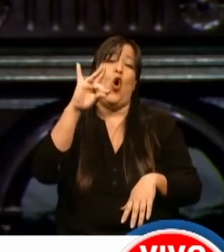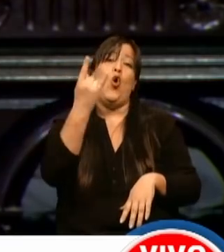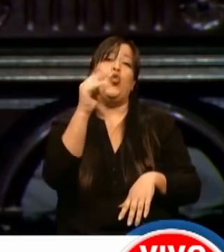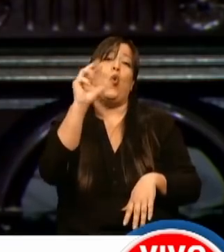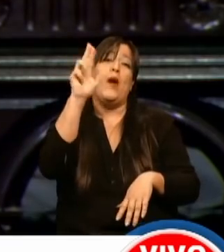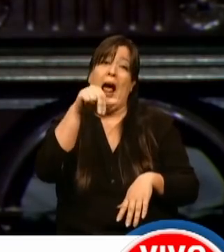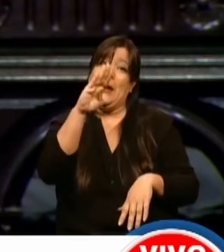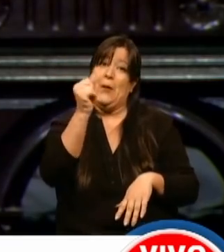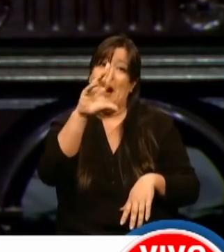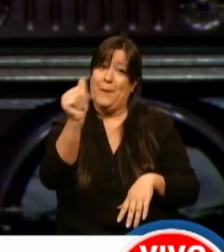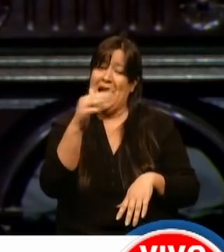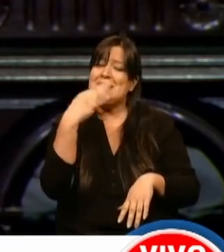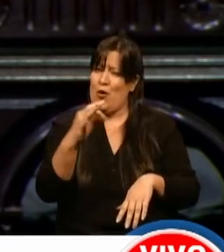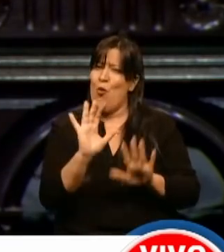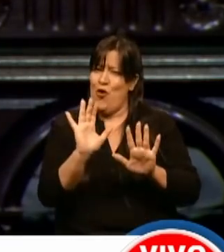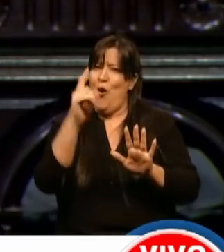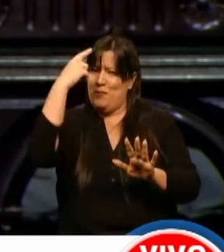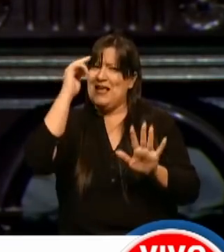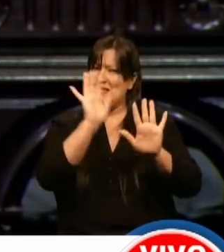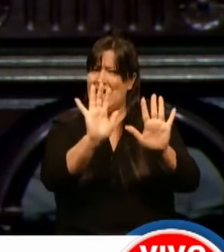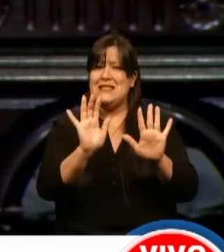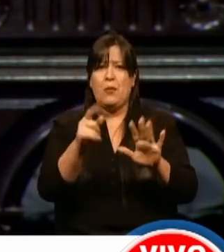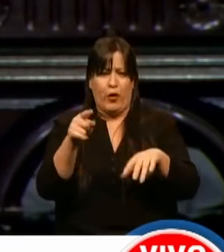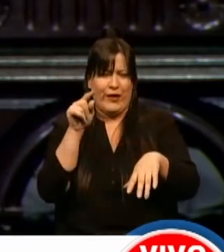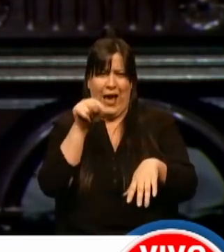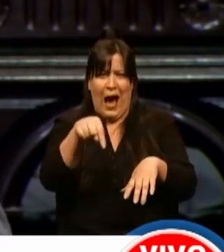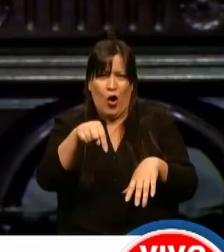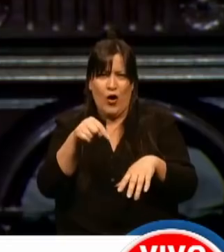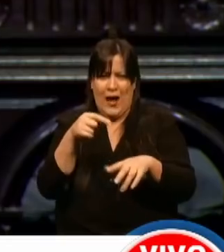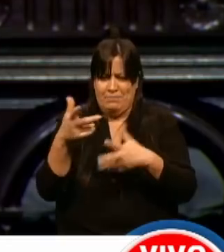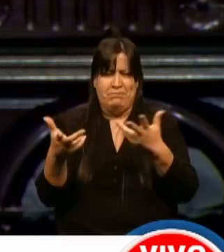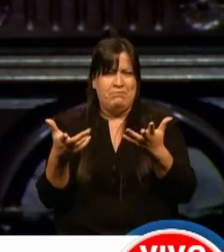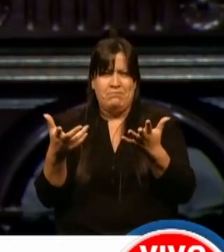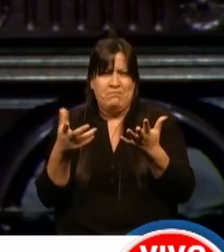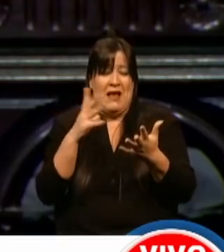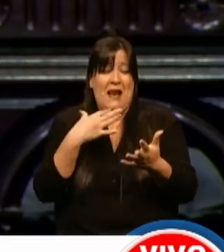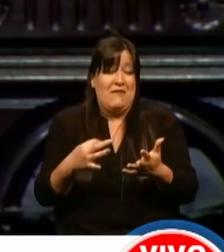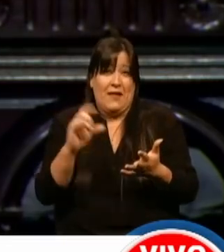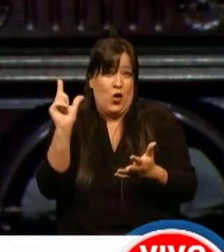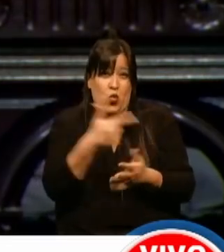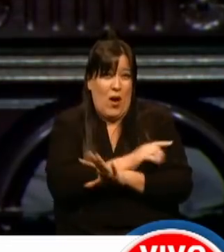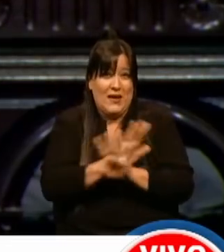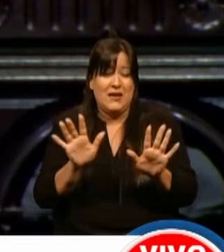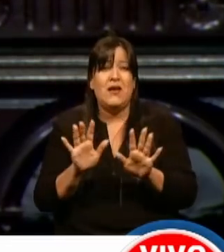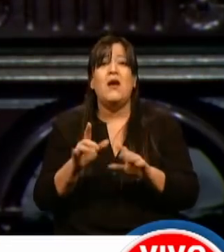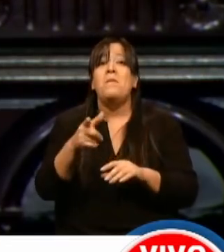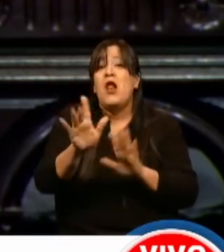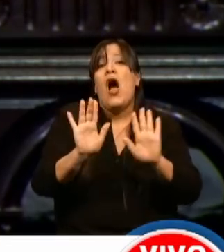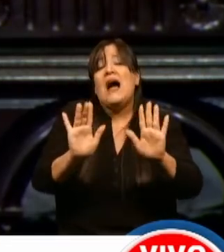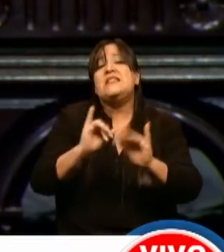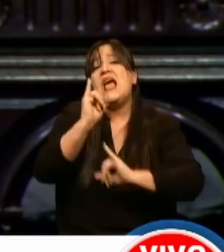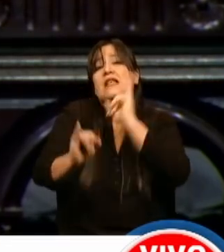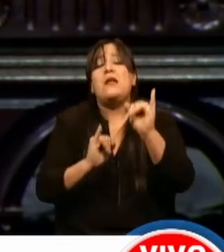porque si uno realmente lo lee en el tiempo, es bastante irracional. Bueno, así se explicaba por